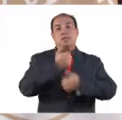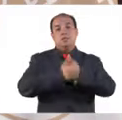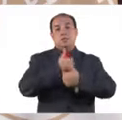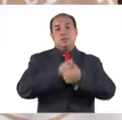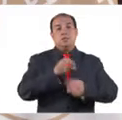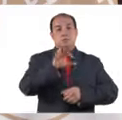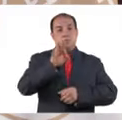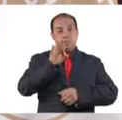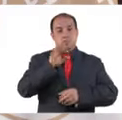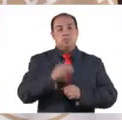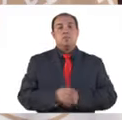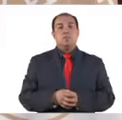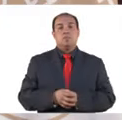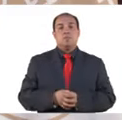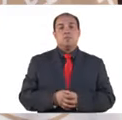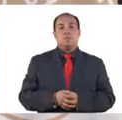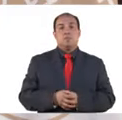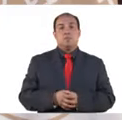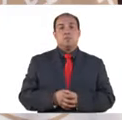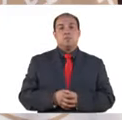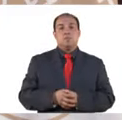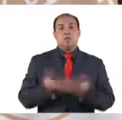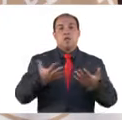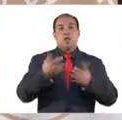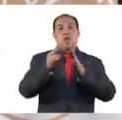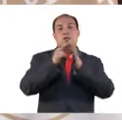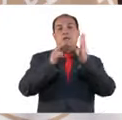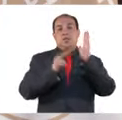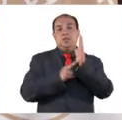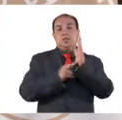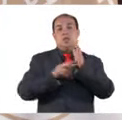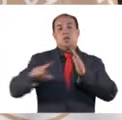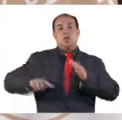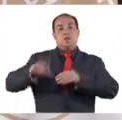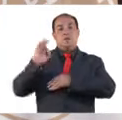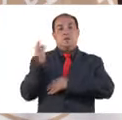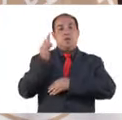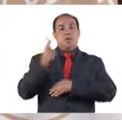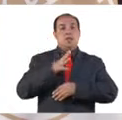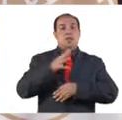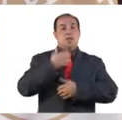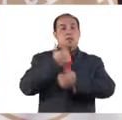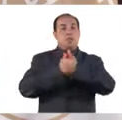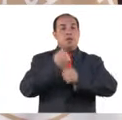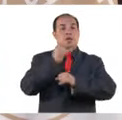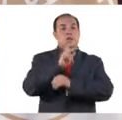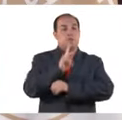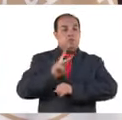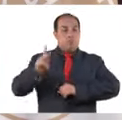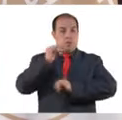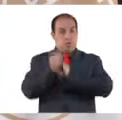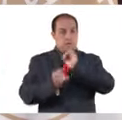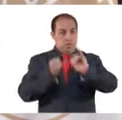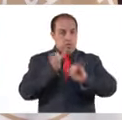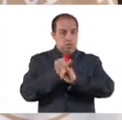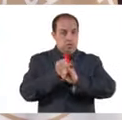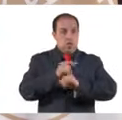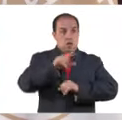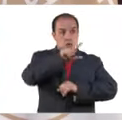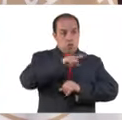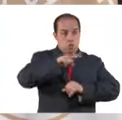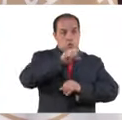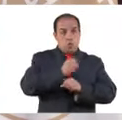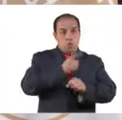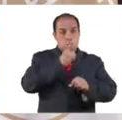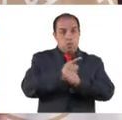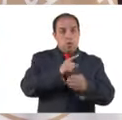normas del gobierno federal, es una licitación pública internacional, tuvieron la oportunidad de presentar una propuesta,